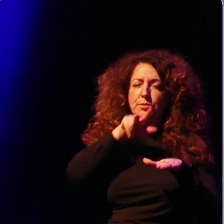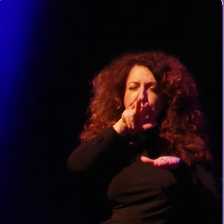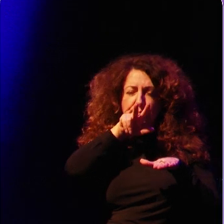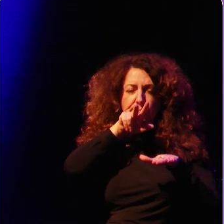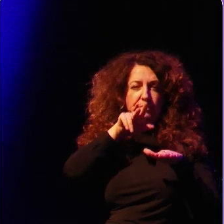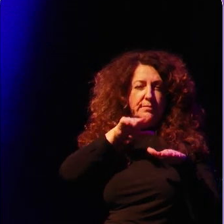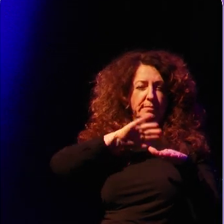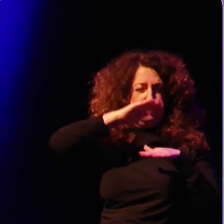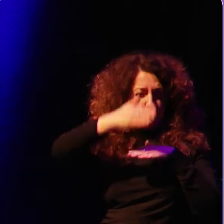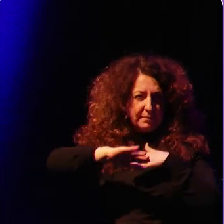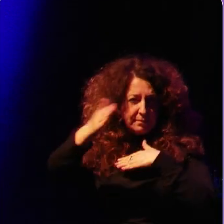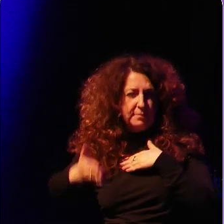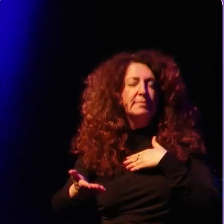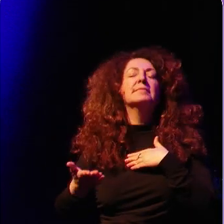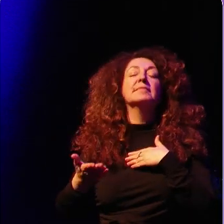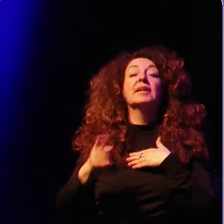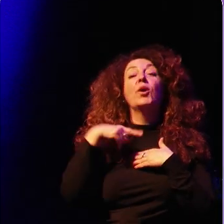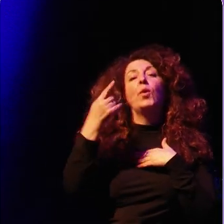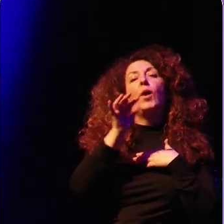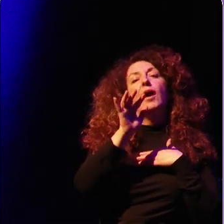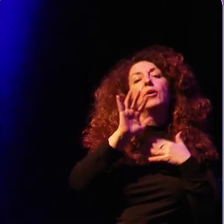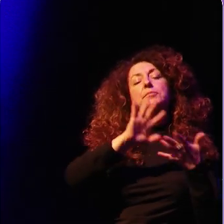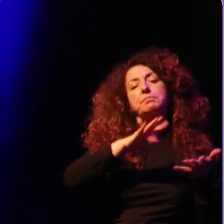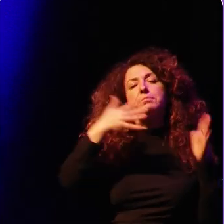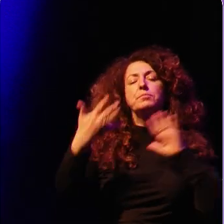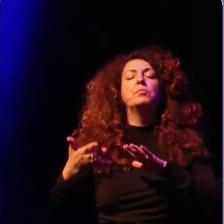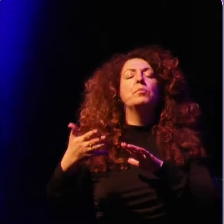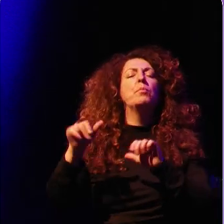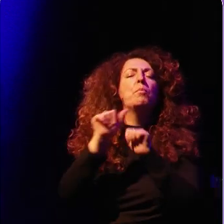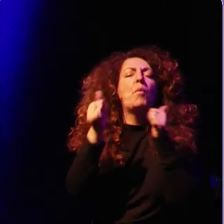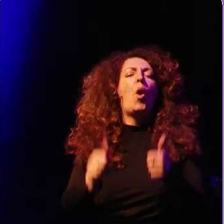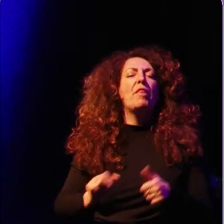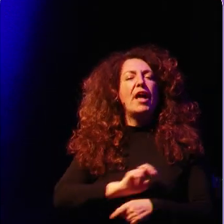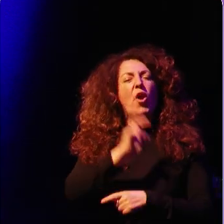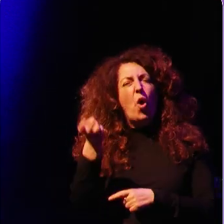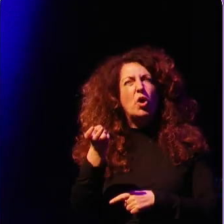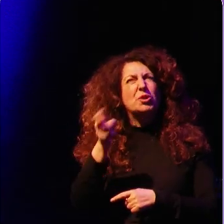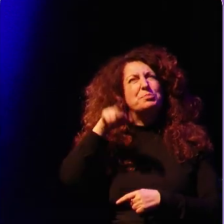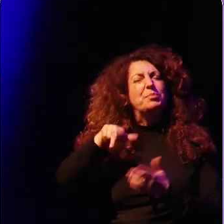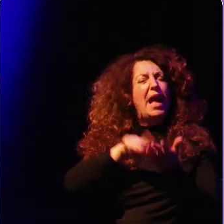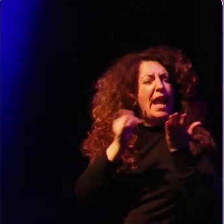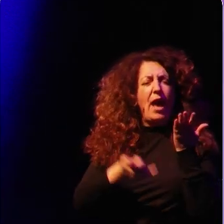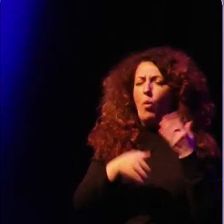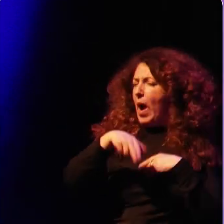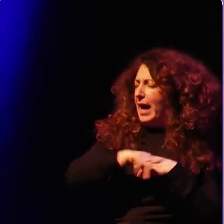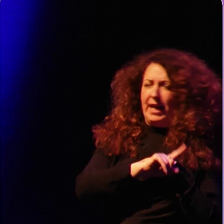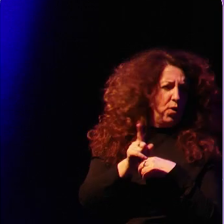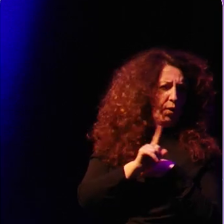y se lo pasa a otro modelo, pero esta vez no es de lenguaje,